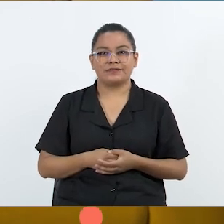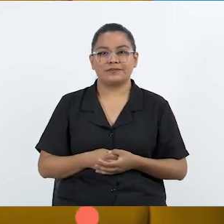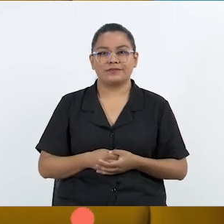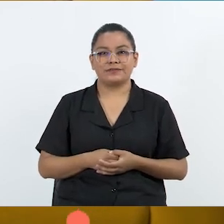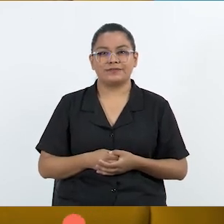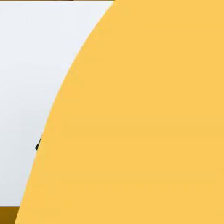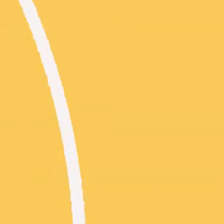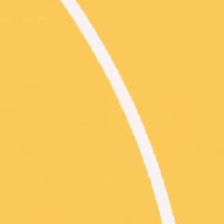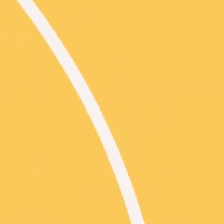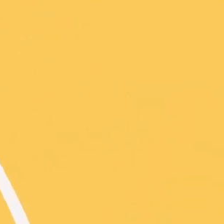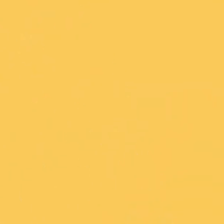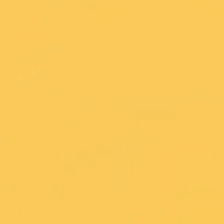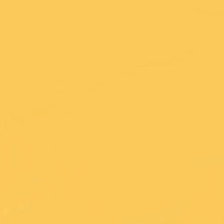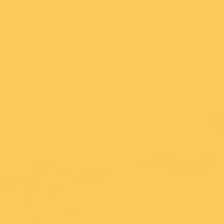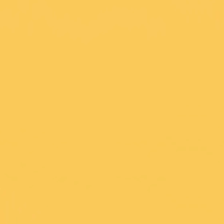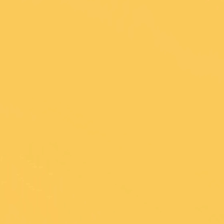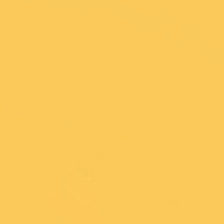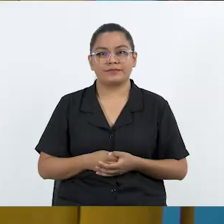Rubén.